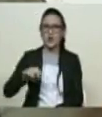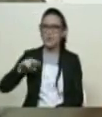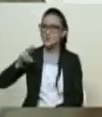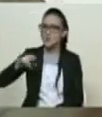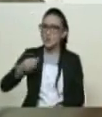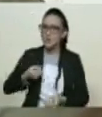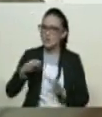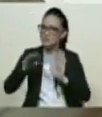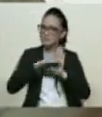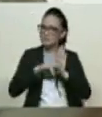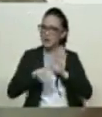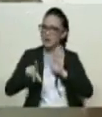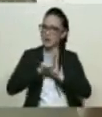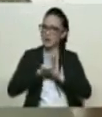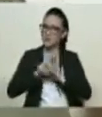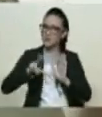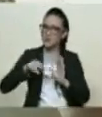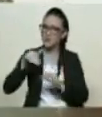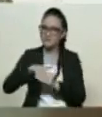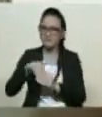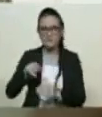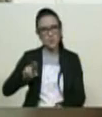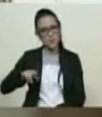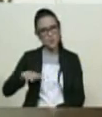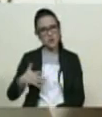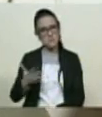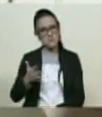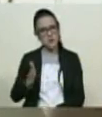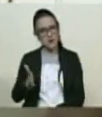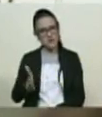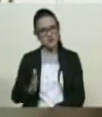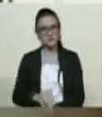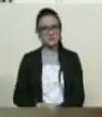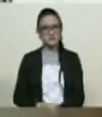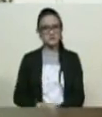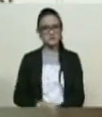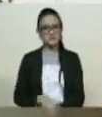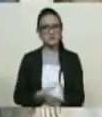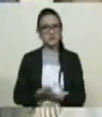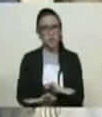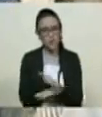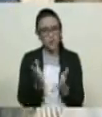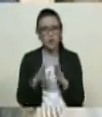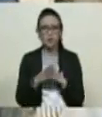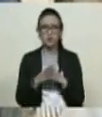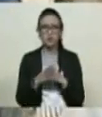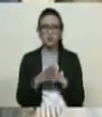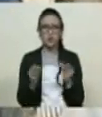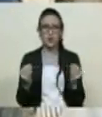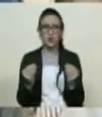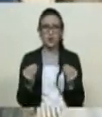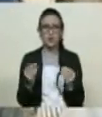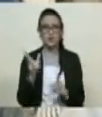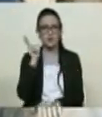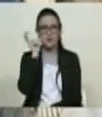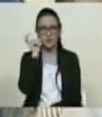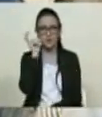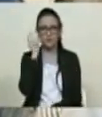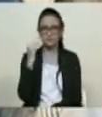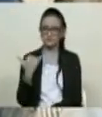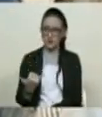garantías electorales. Sin embargo, todos nosotros, los que estamos aquí, los que nos están escuchando